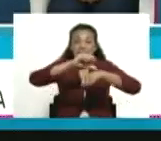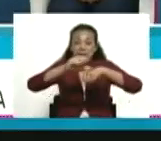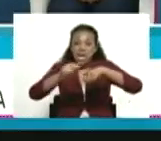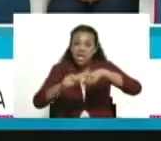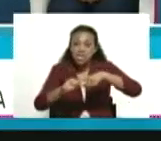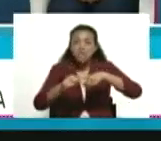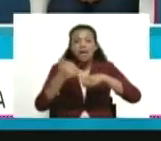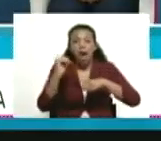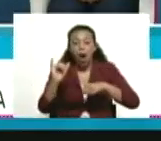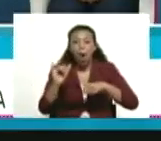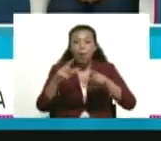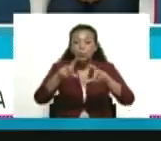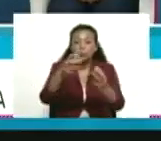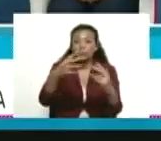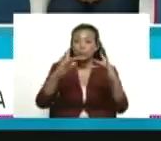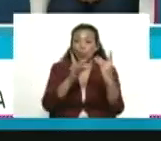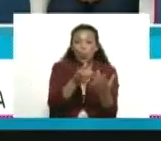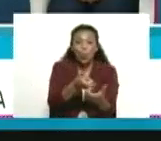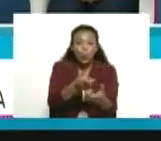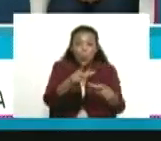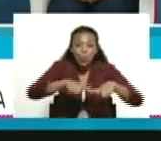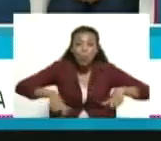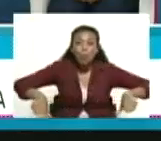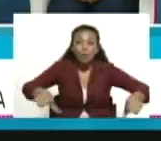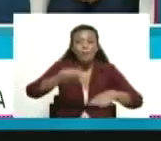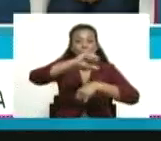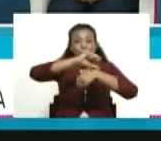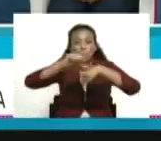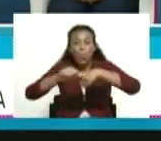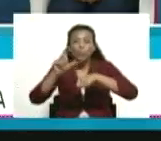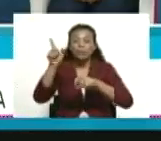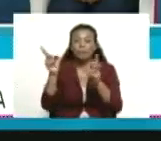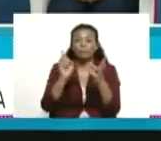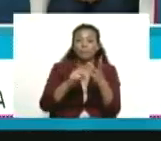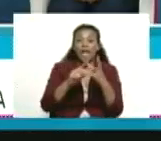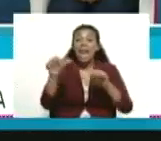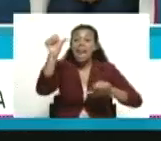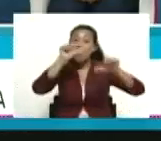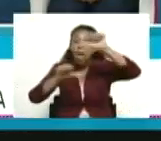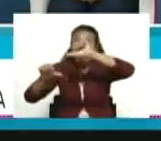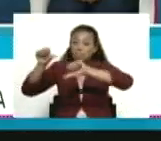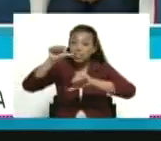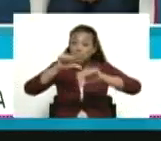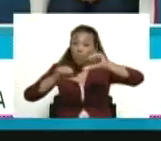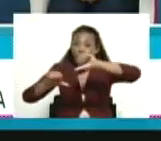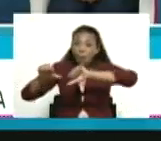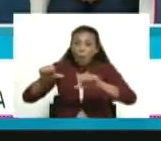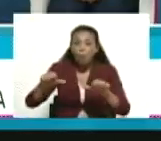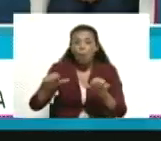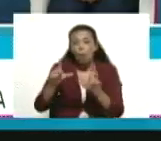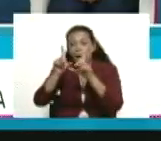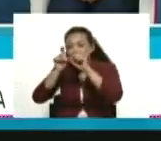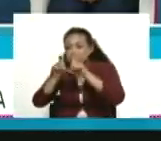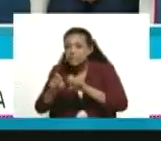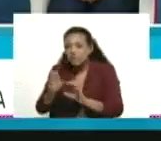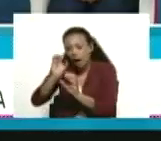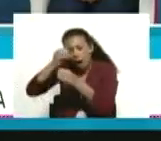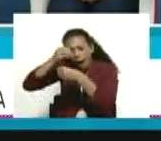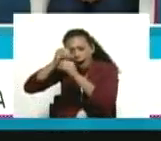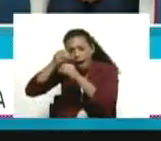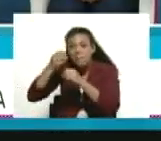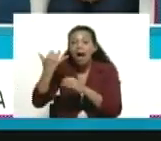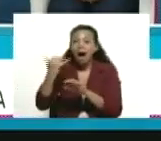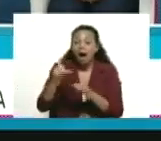general porque tenemos un pabellón activo. Qué bueno. Los laboratorios que solo se estaban haciendo muy pocos laboratorios, pues